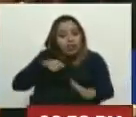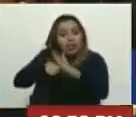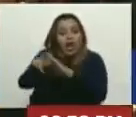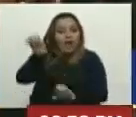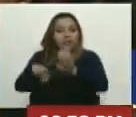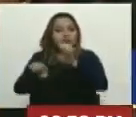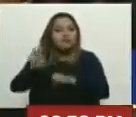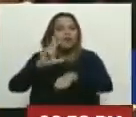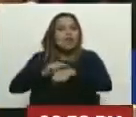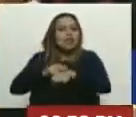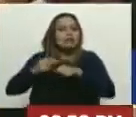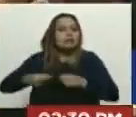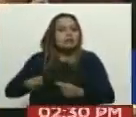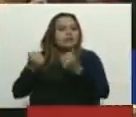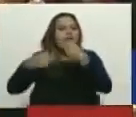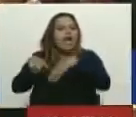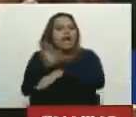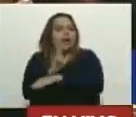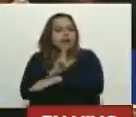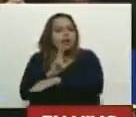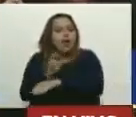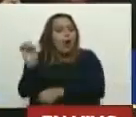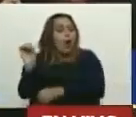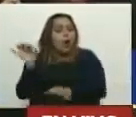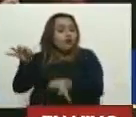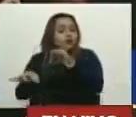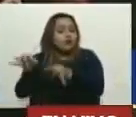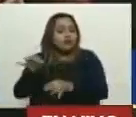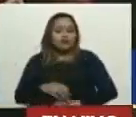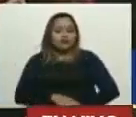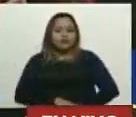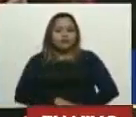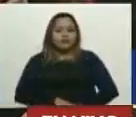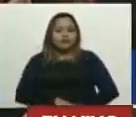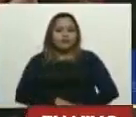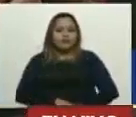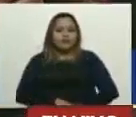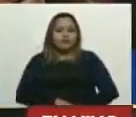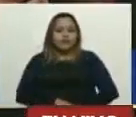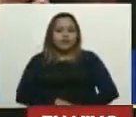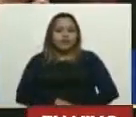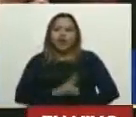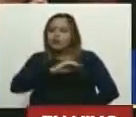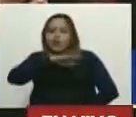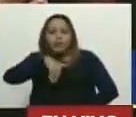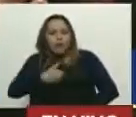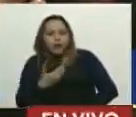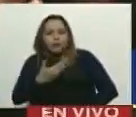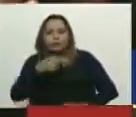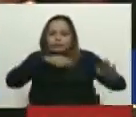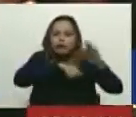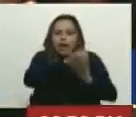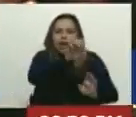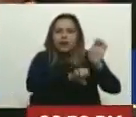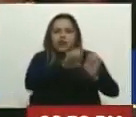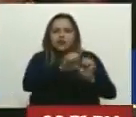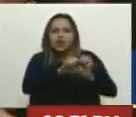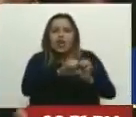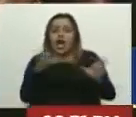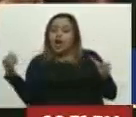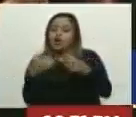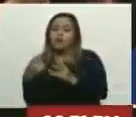diagnóstico oportuno, temprano y justo. No podemos delegar única y exclusivamente el acceso al diagnóstico a las clases de